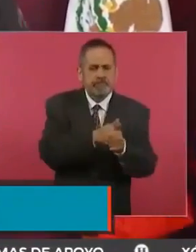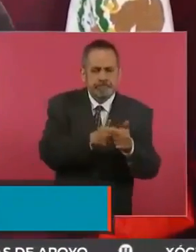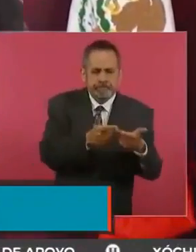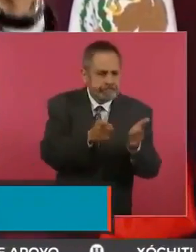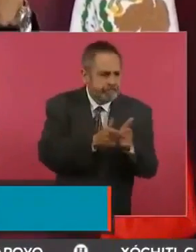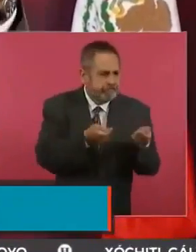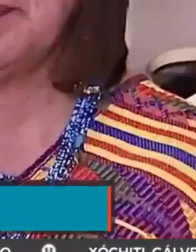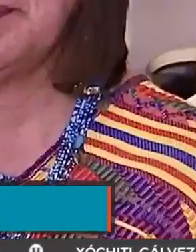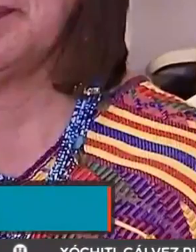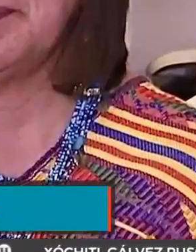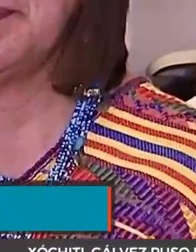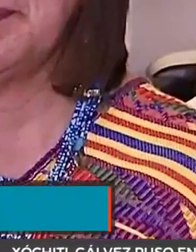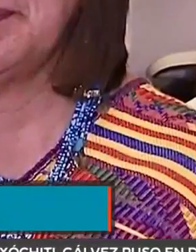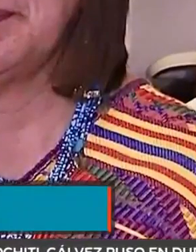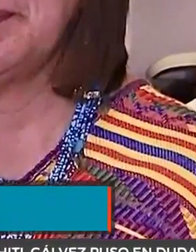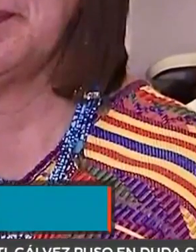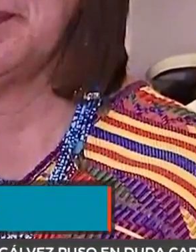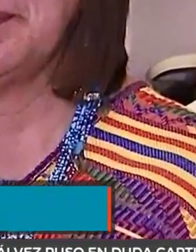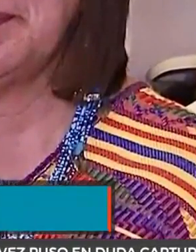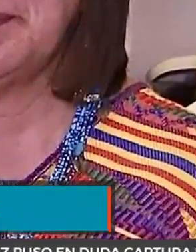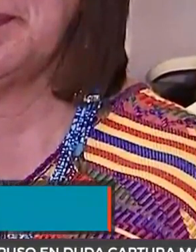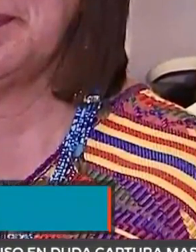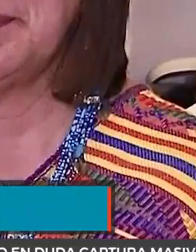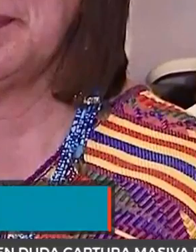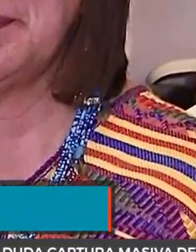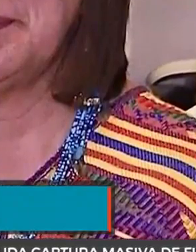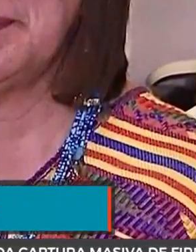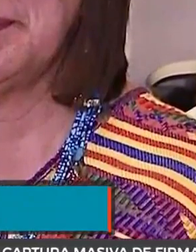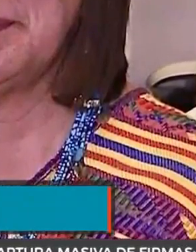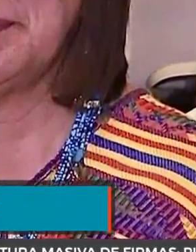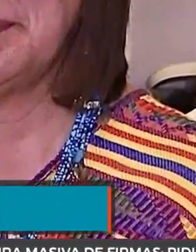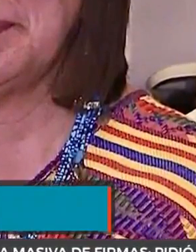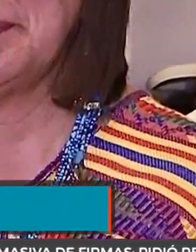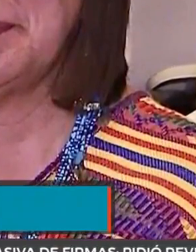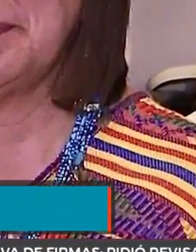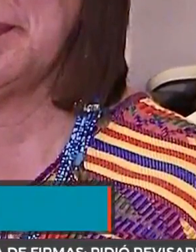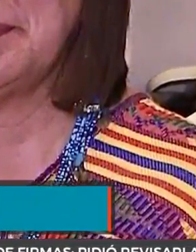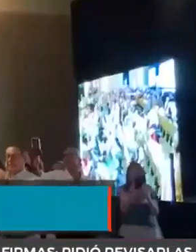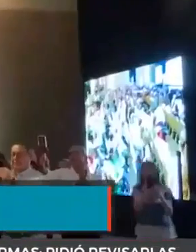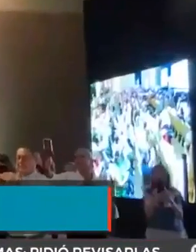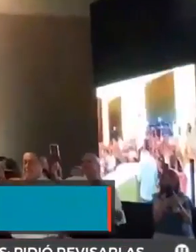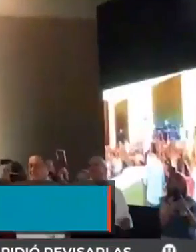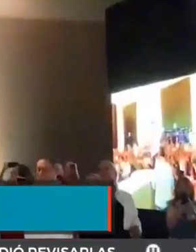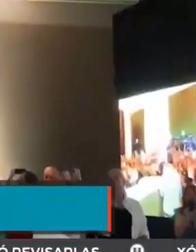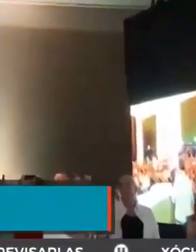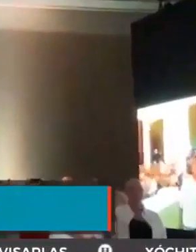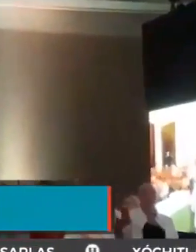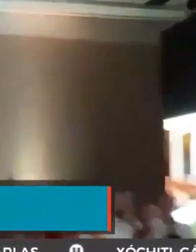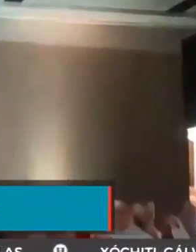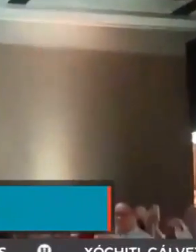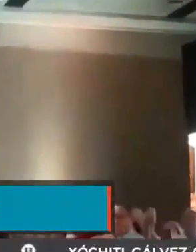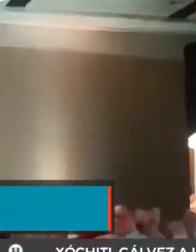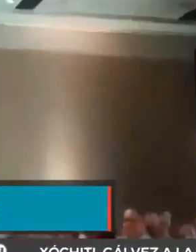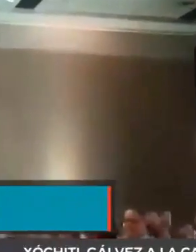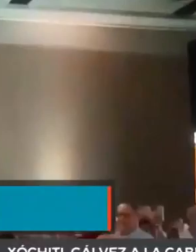Manuel López Obrador para que se abstenga de referirse a Xóchitl Gálvez con expresiones que puedan constituirse como violencia política